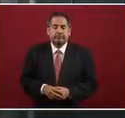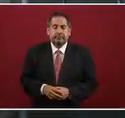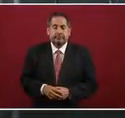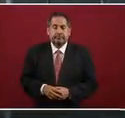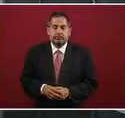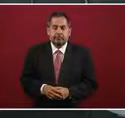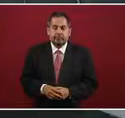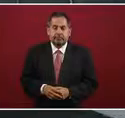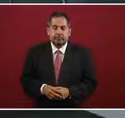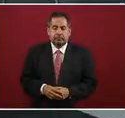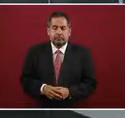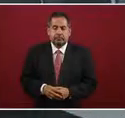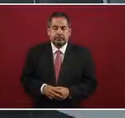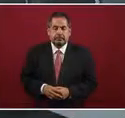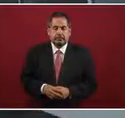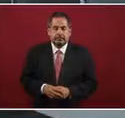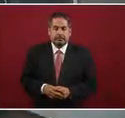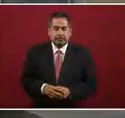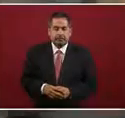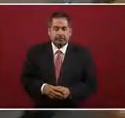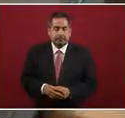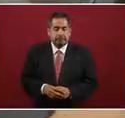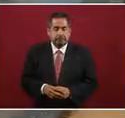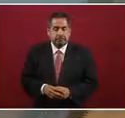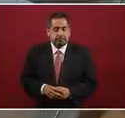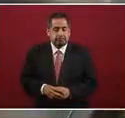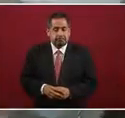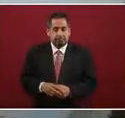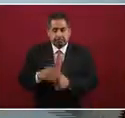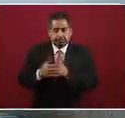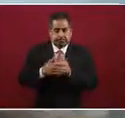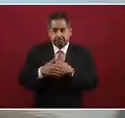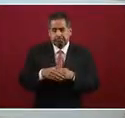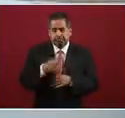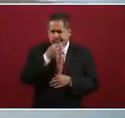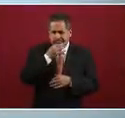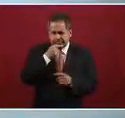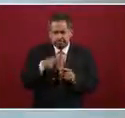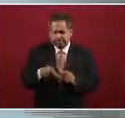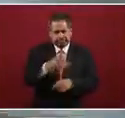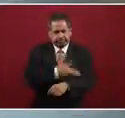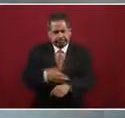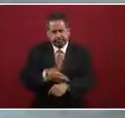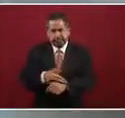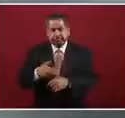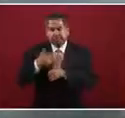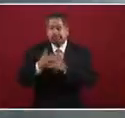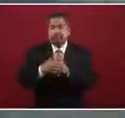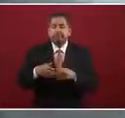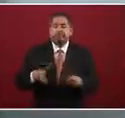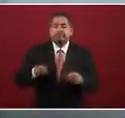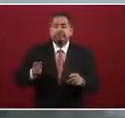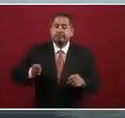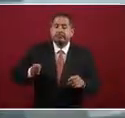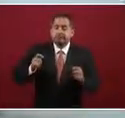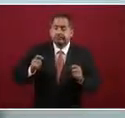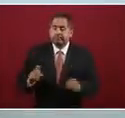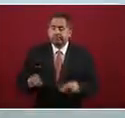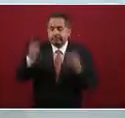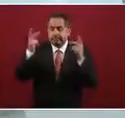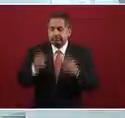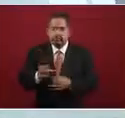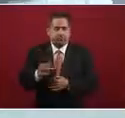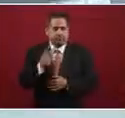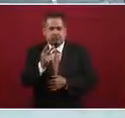Y sí lo estaremos haciendo a la brevedad posible, la próxima subasta, dos o